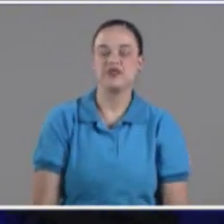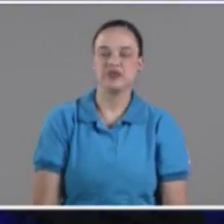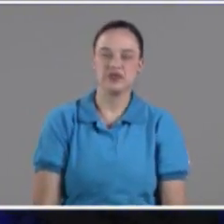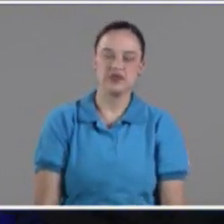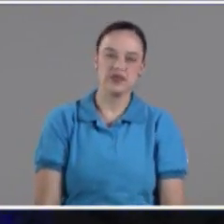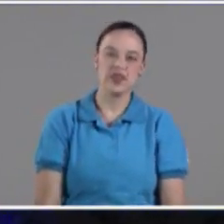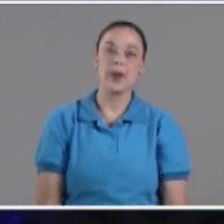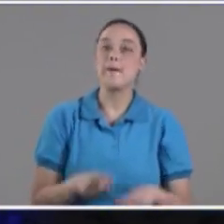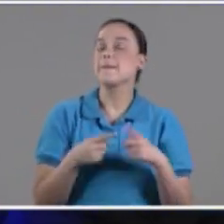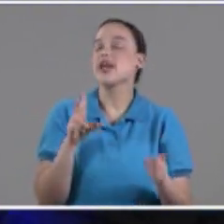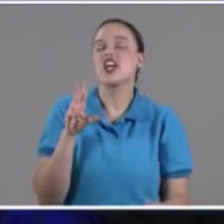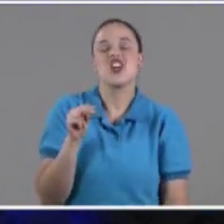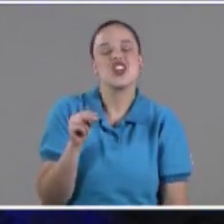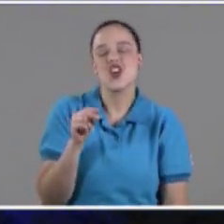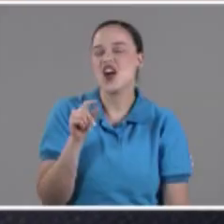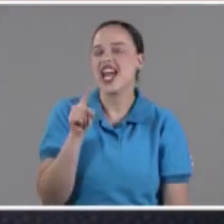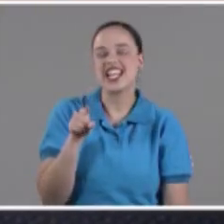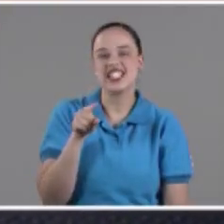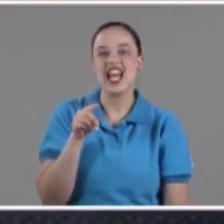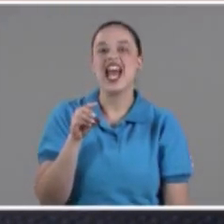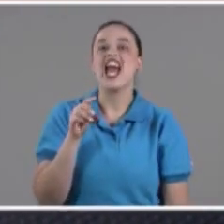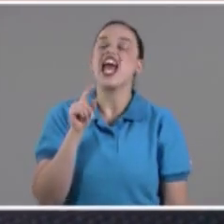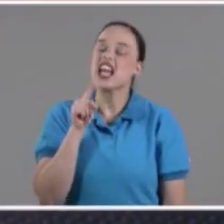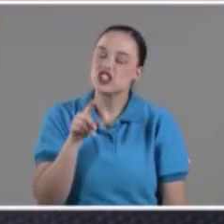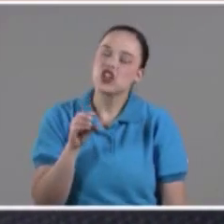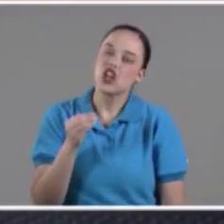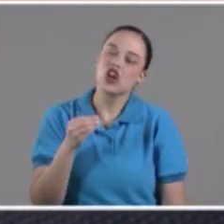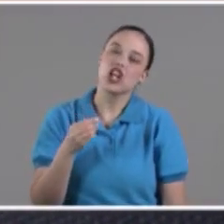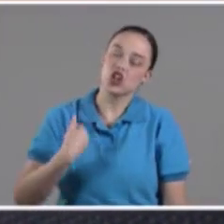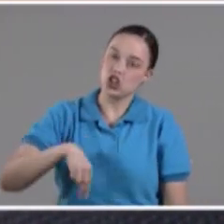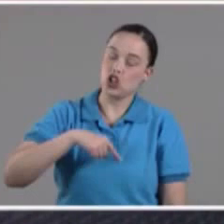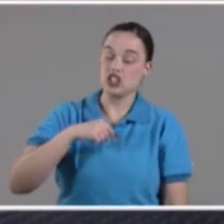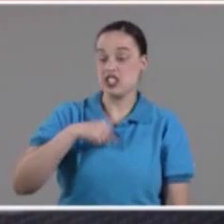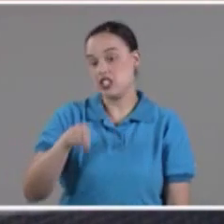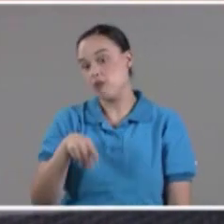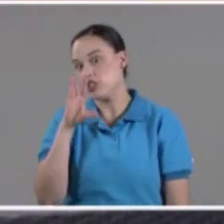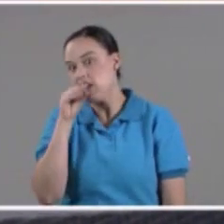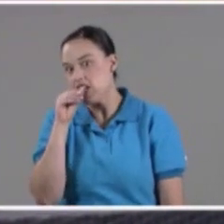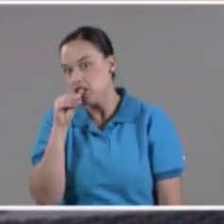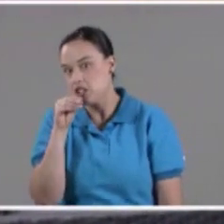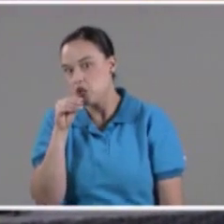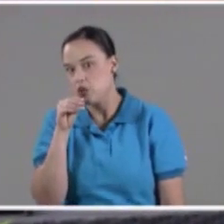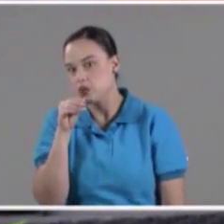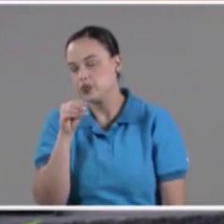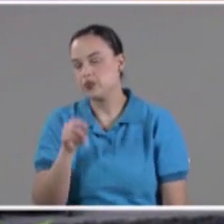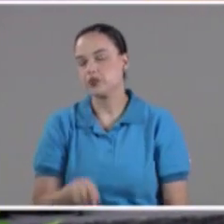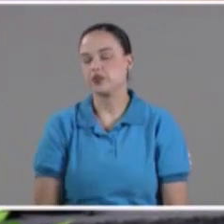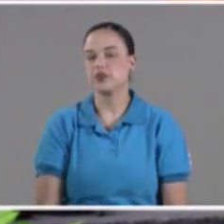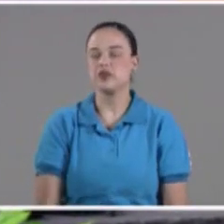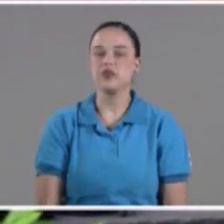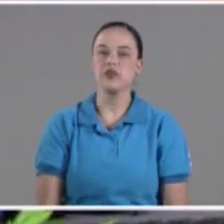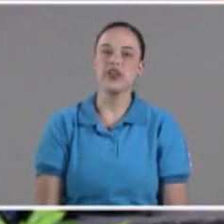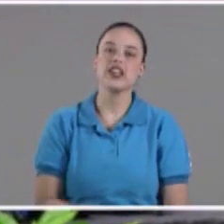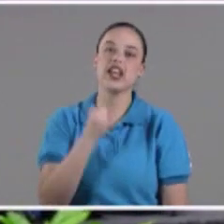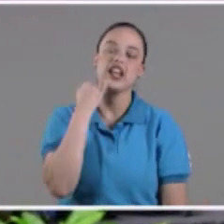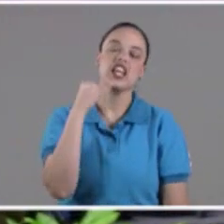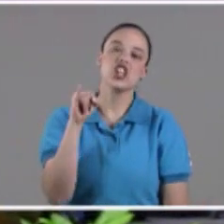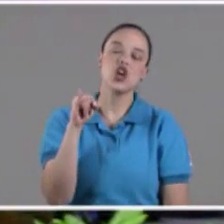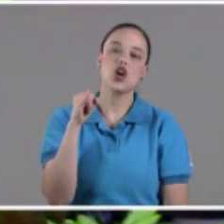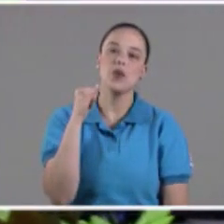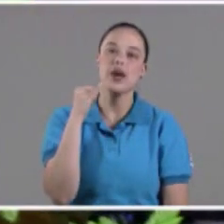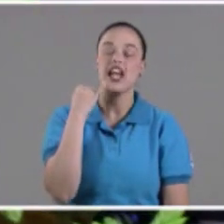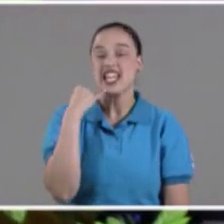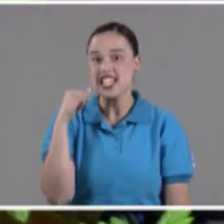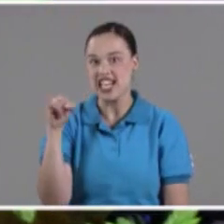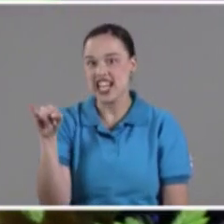pero no es no son ese tipo de de eras de lo que le quiero hablar en el idioma inglés